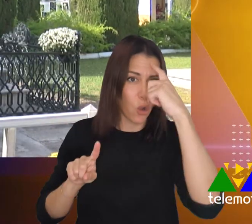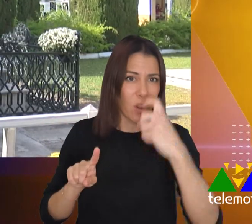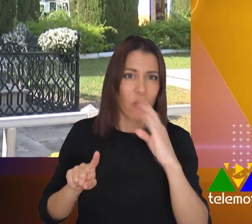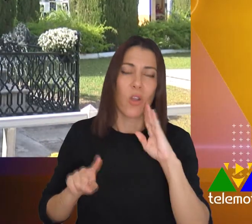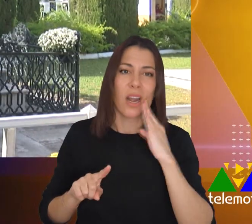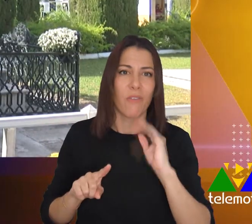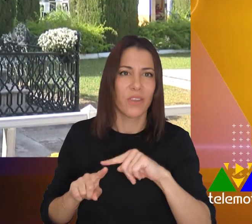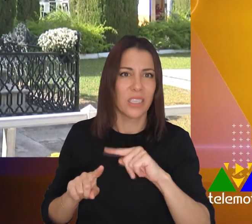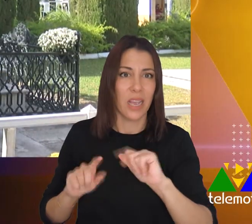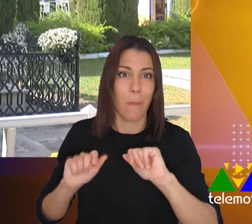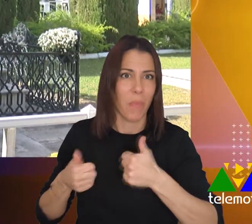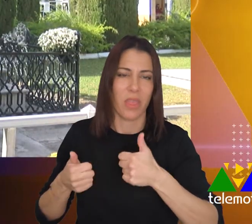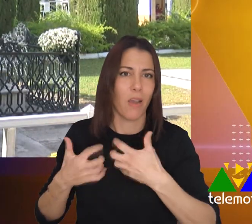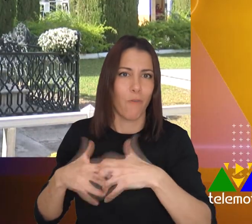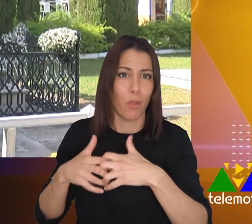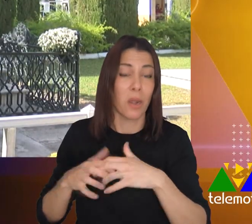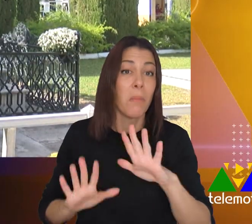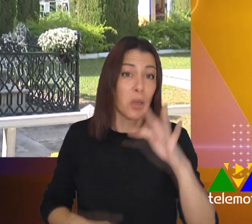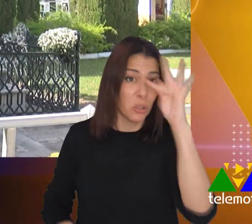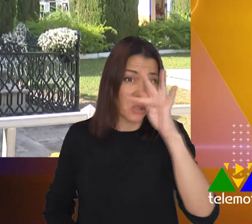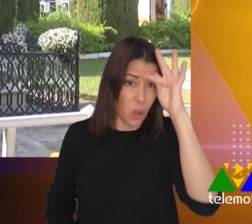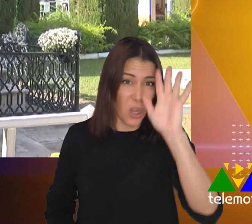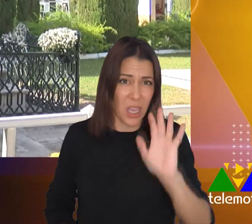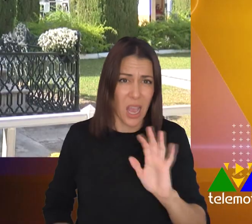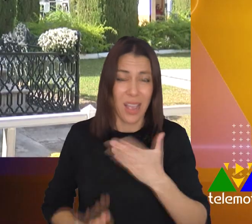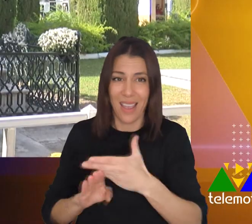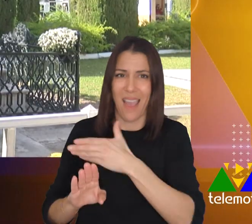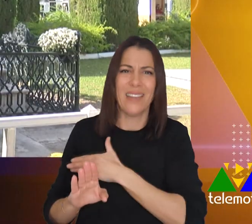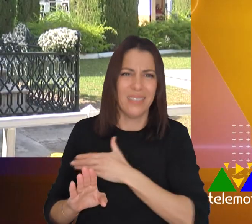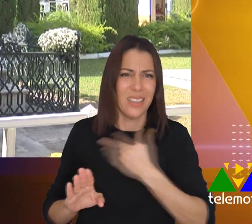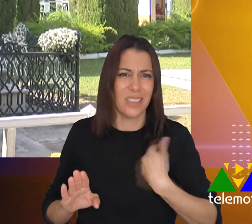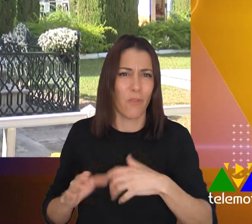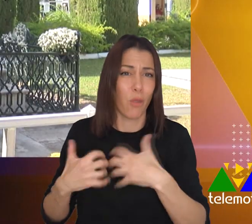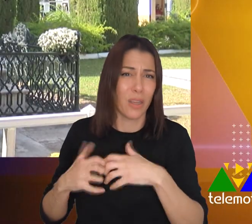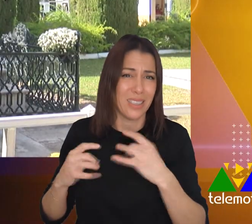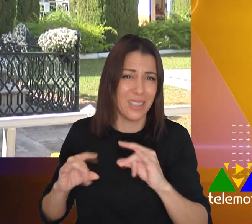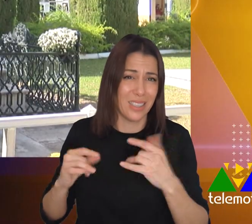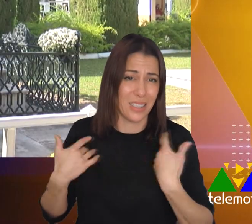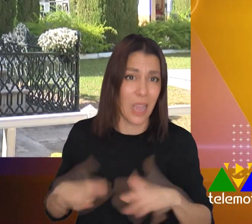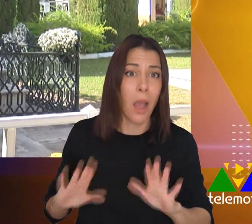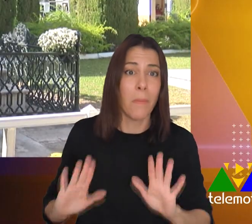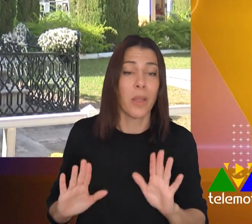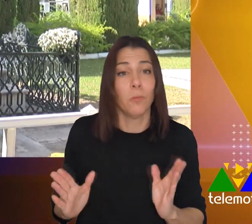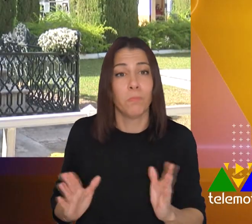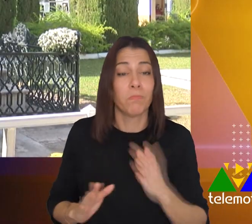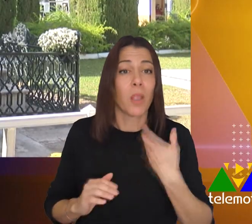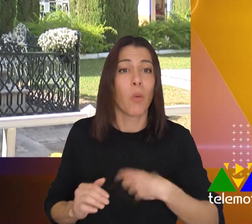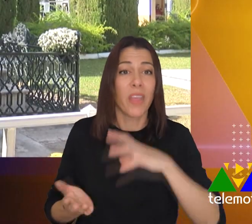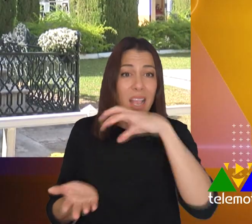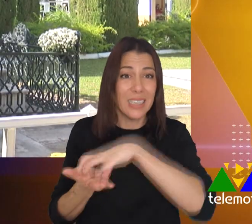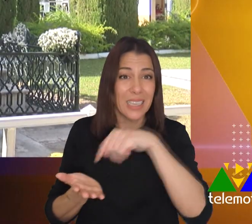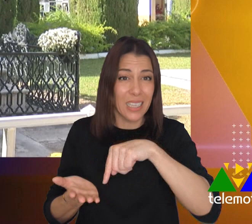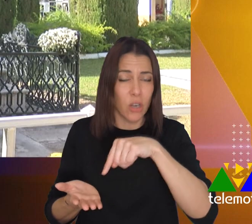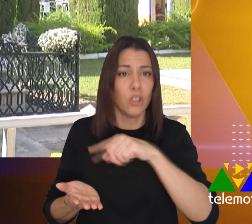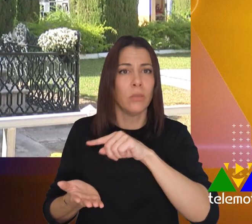que se puso en servicio. En teoría debía estar en servicio mucho antes, ¿no? Seguramente pues los pabellones de nichos que se construyen